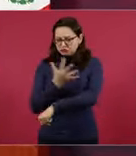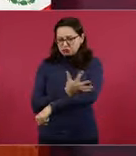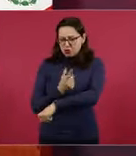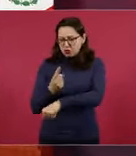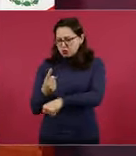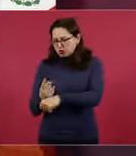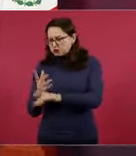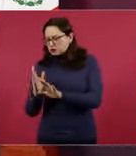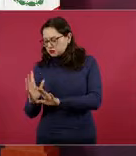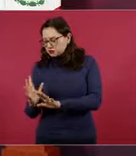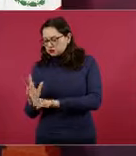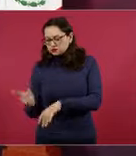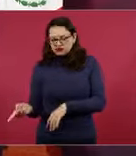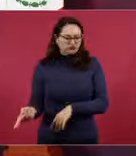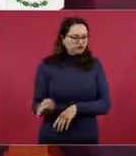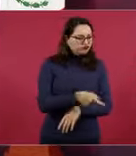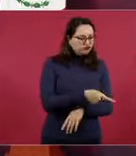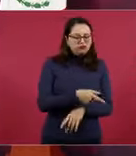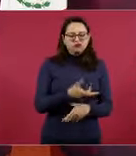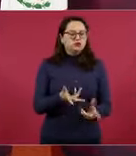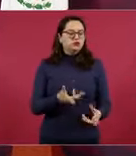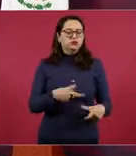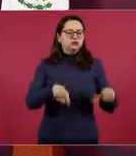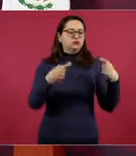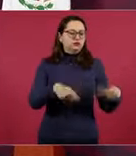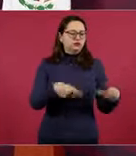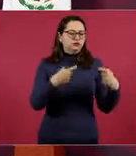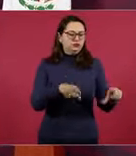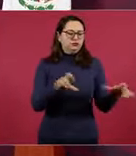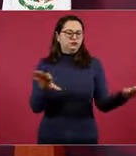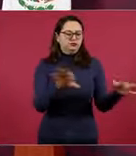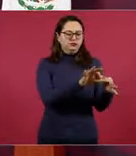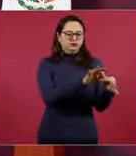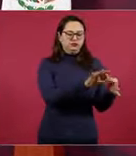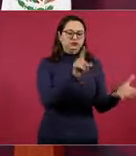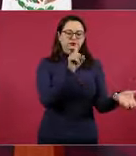al servicio de los potentados. Y las redes